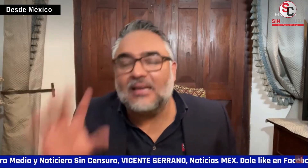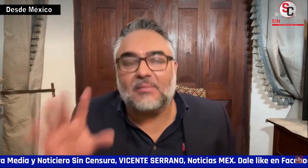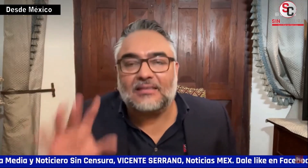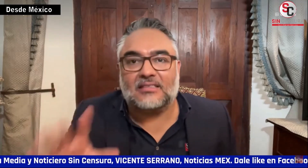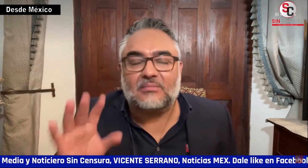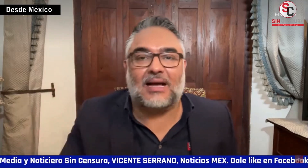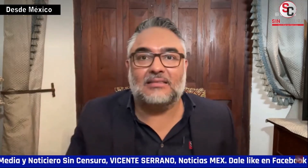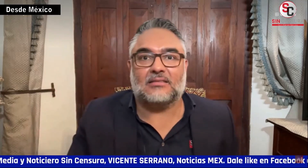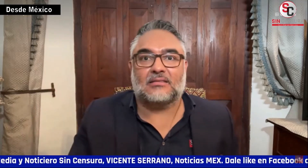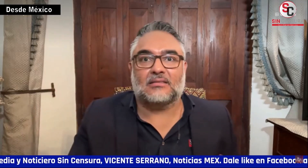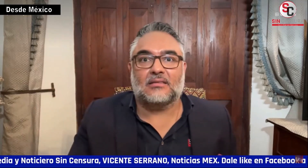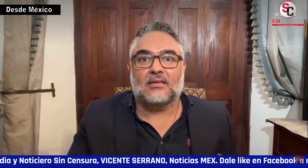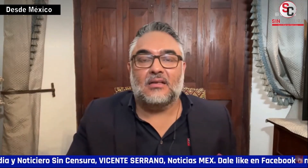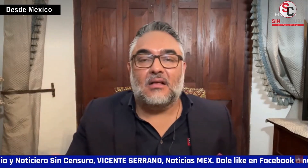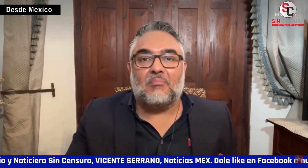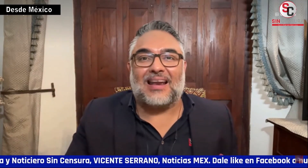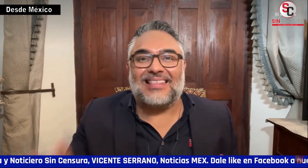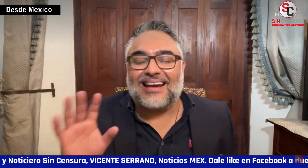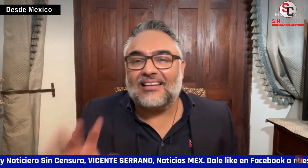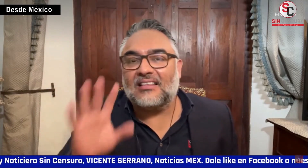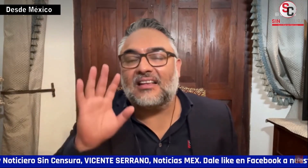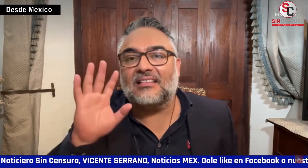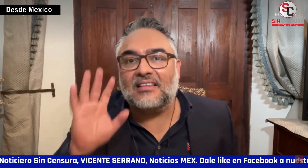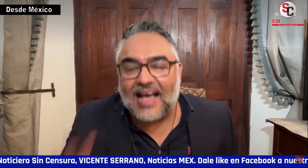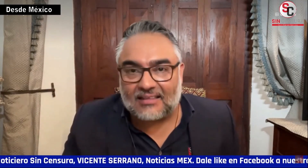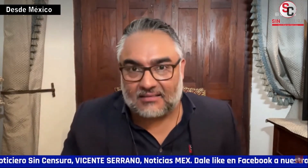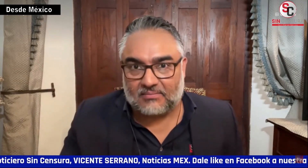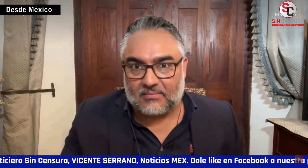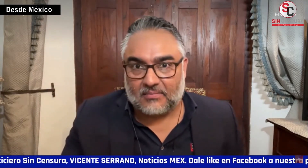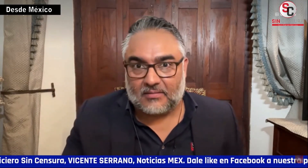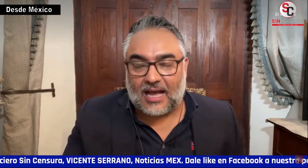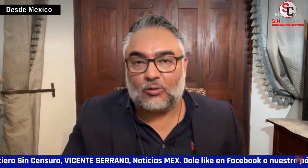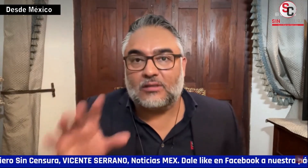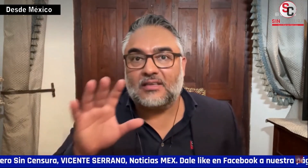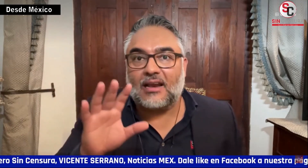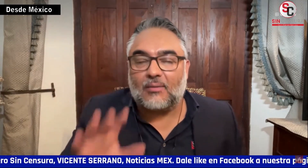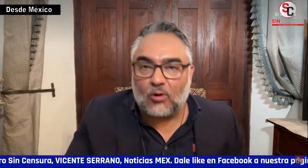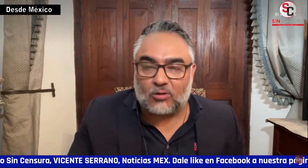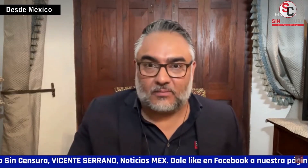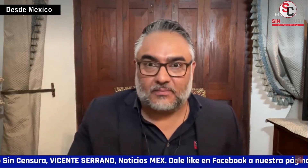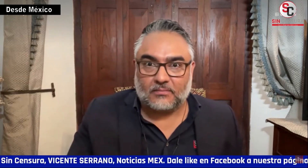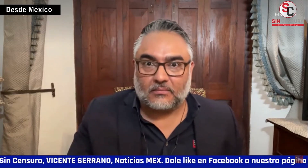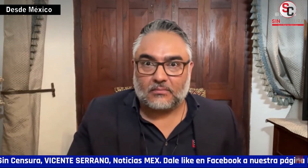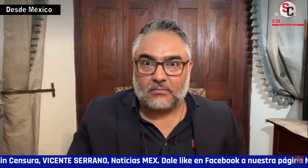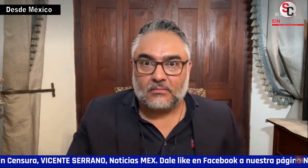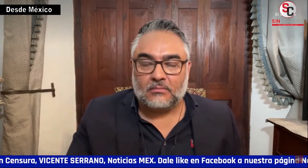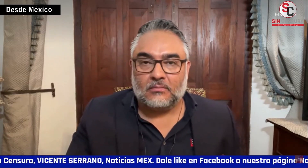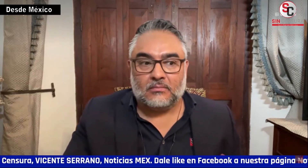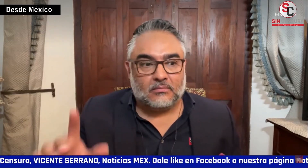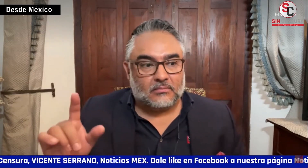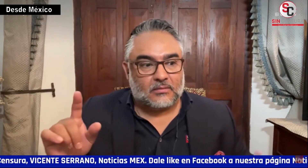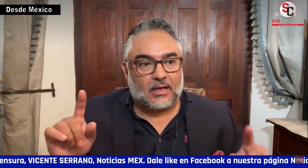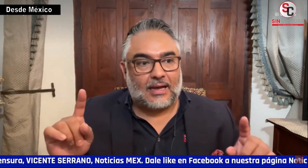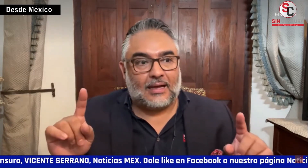presidente 1000 veces más, para darle dignidad a nuestra labor,